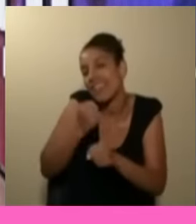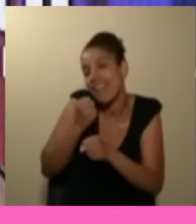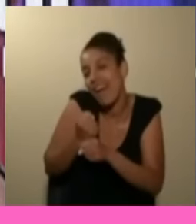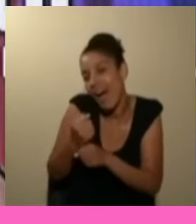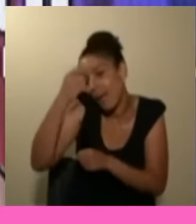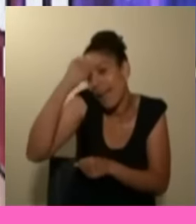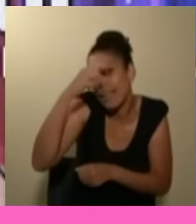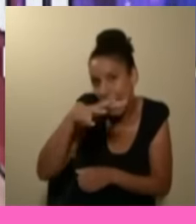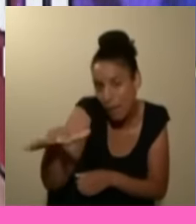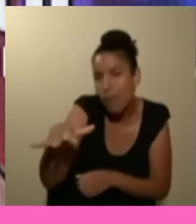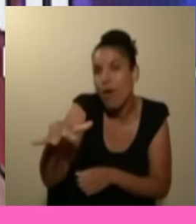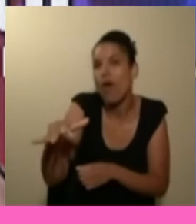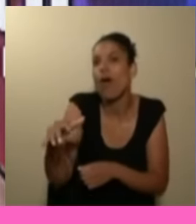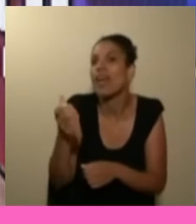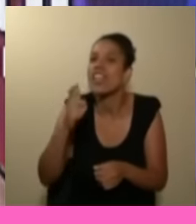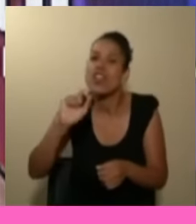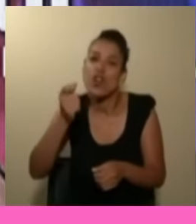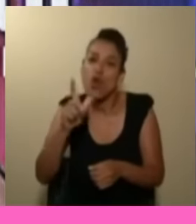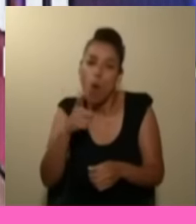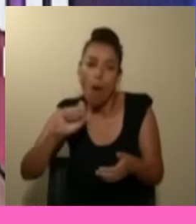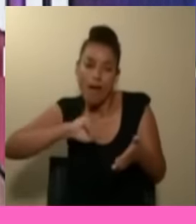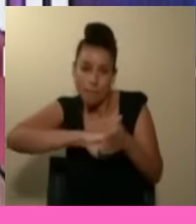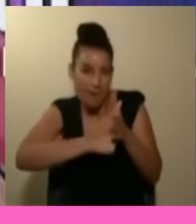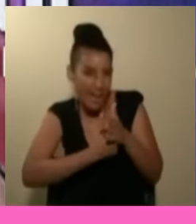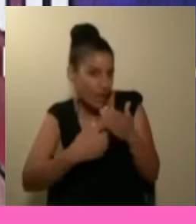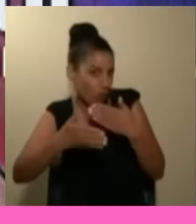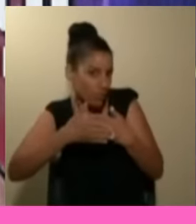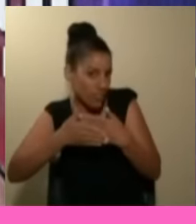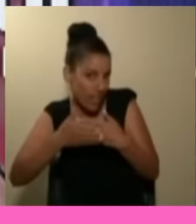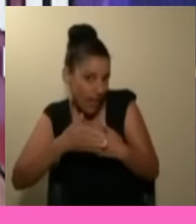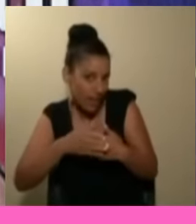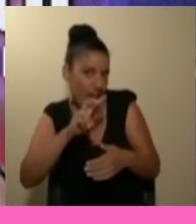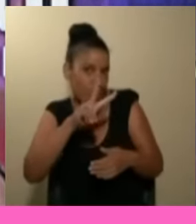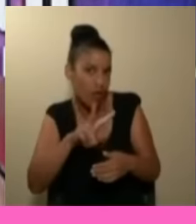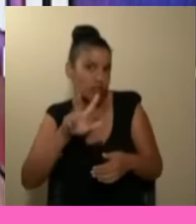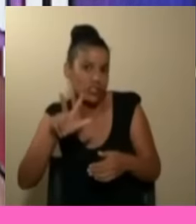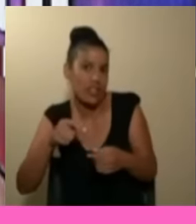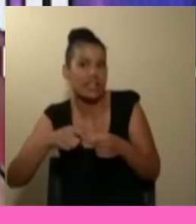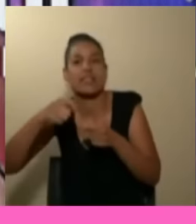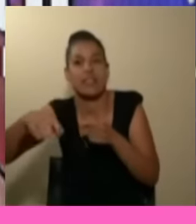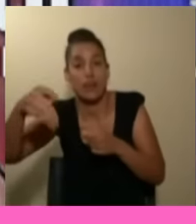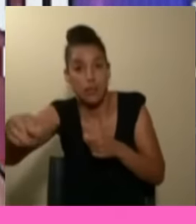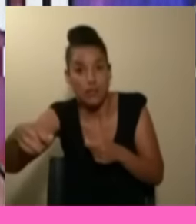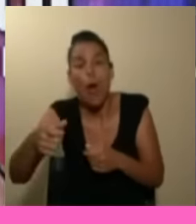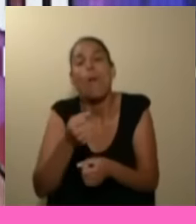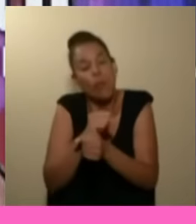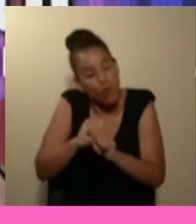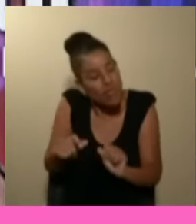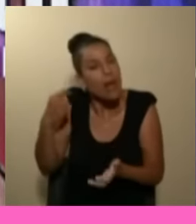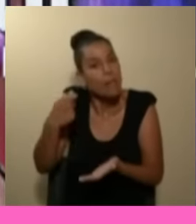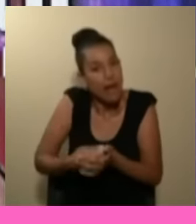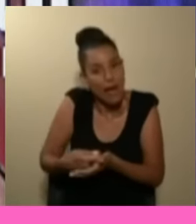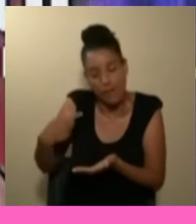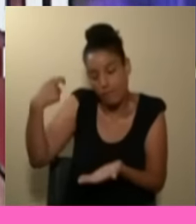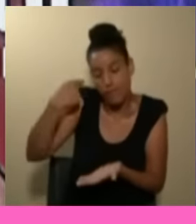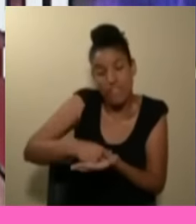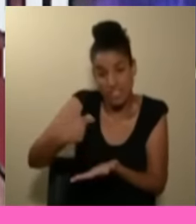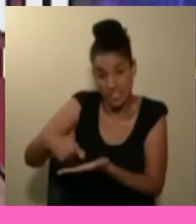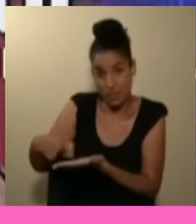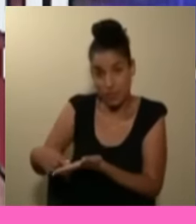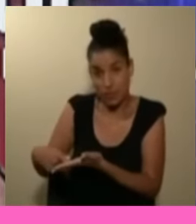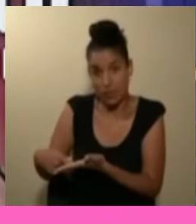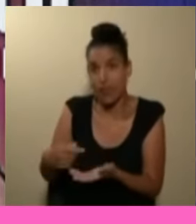de 2 o 3 kilómetros. En tercer lugar, el ejemplo del tractor de $5.000 se podía pagar en efectivo. Ahora, ¿cómo se explica